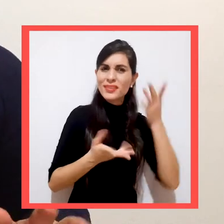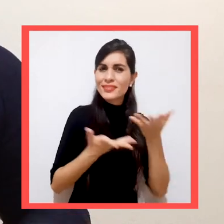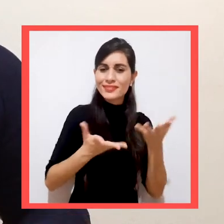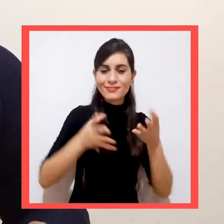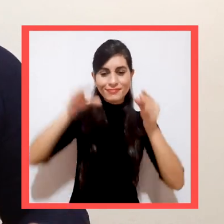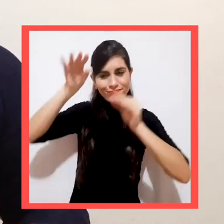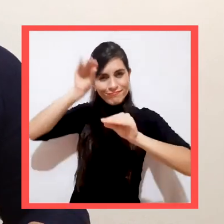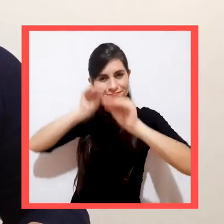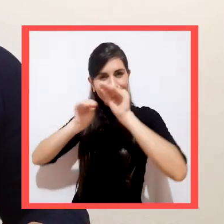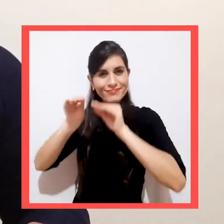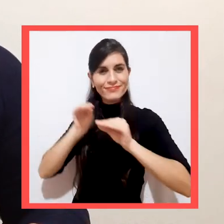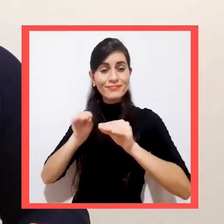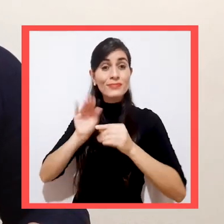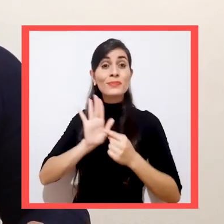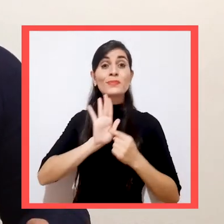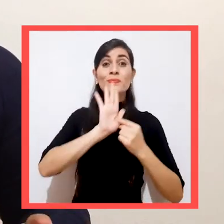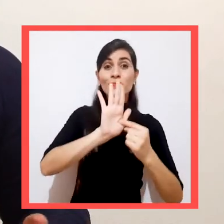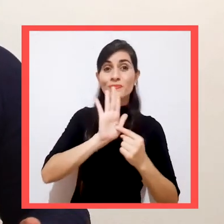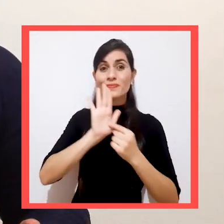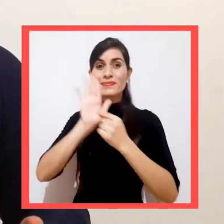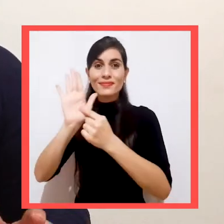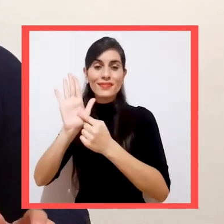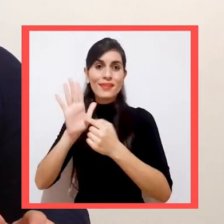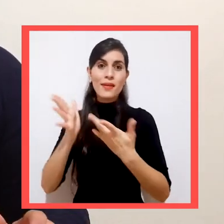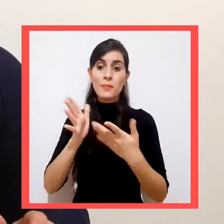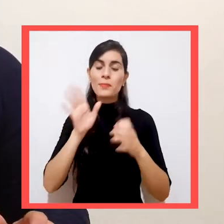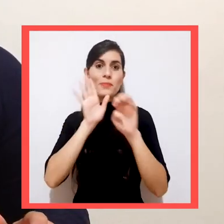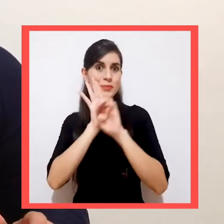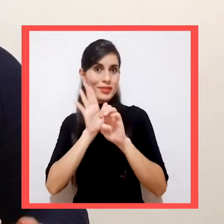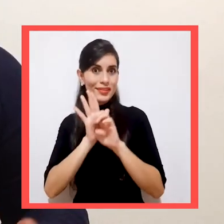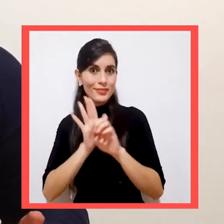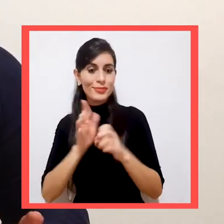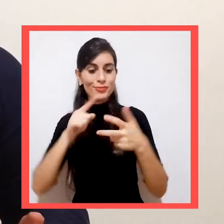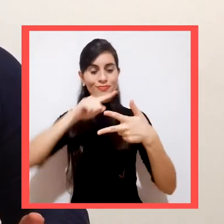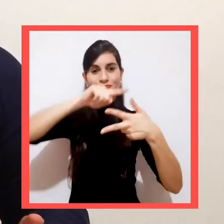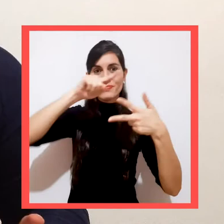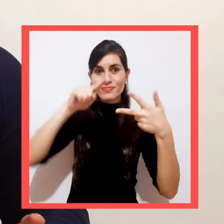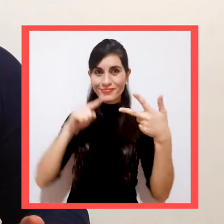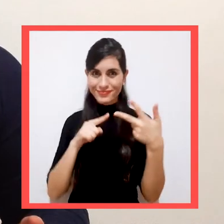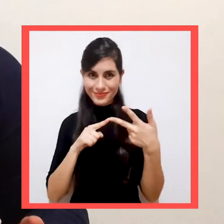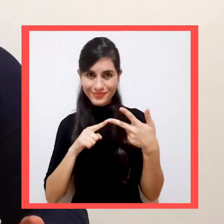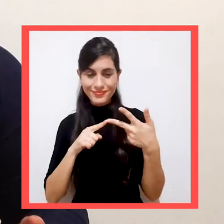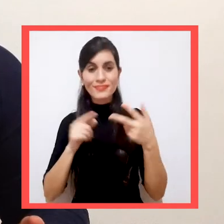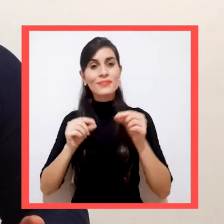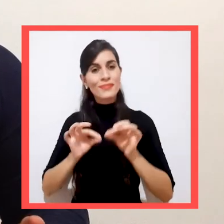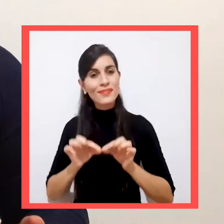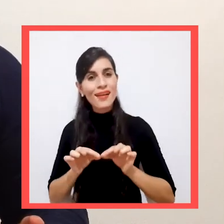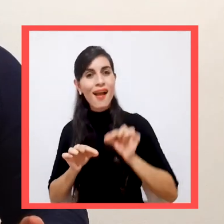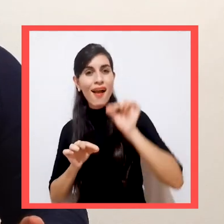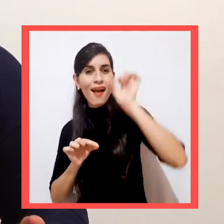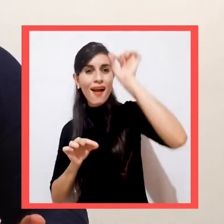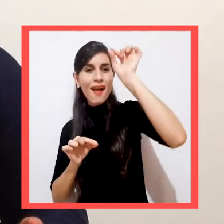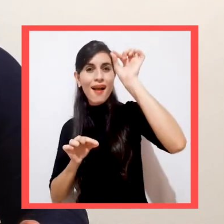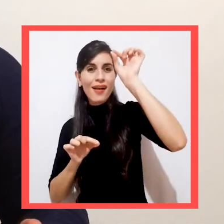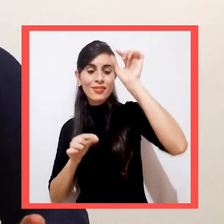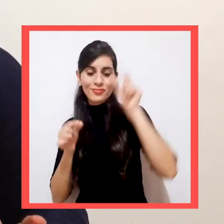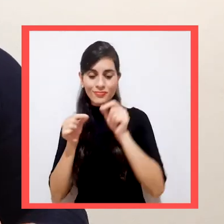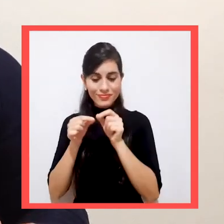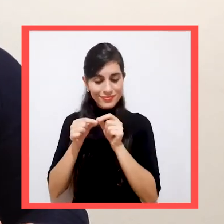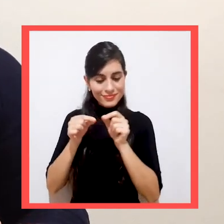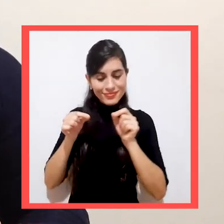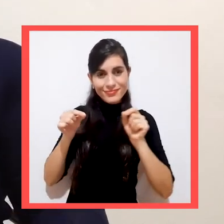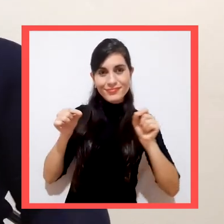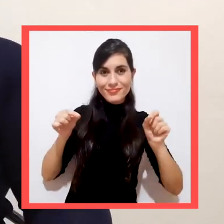el arte o la técnica de representar formas y figuras en tres dimensiones. Estas son alto, largo